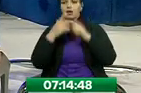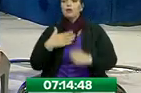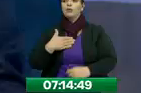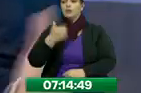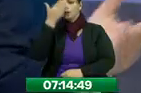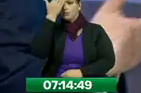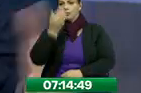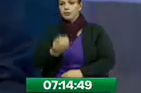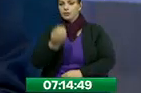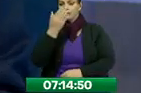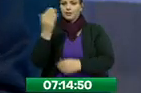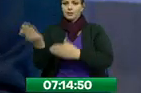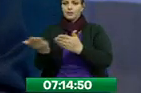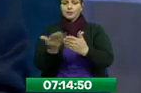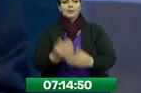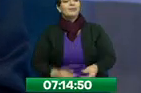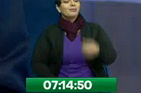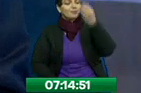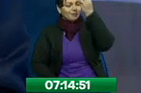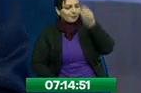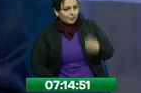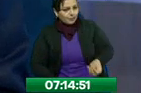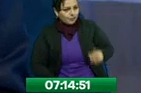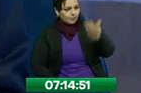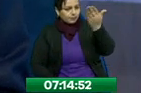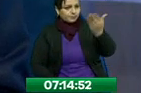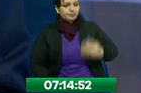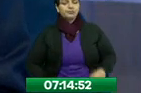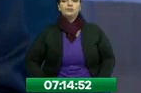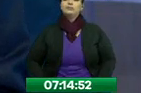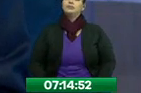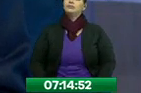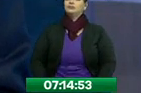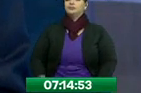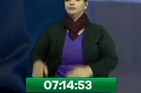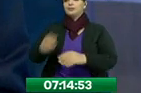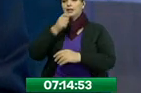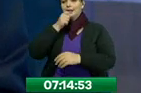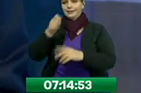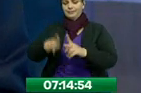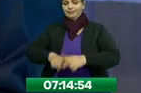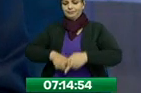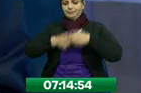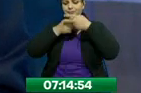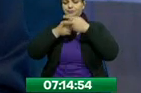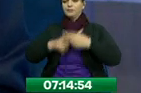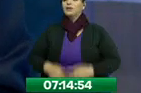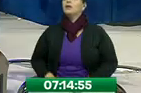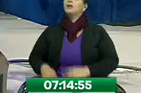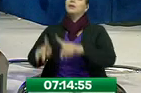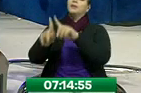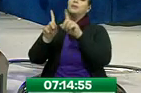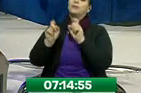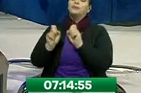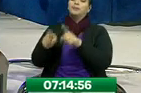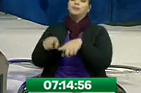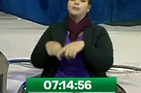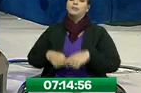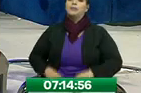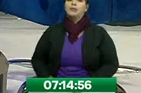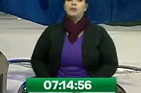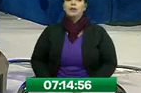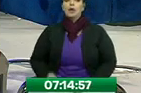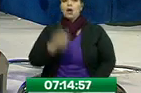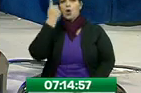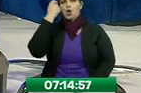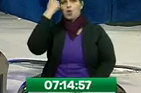días, Luisa, y a sus órdenes. Quisiera iniciar la entrevista preguntándole, ¿cuál es, al momento, su balance de lo que ha sido la